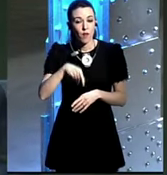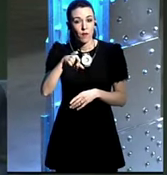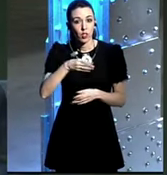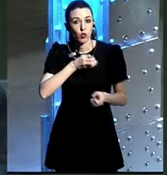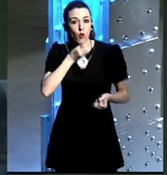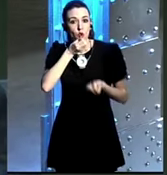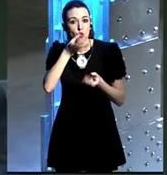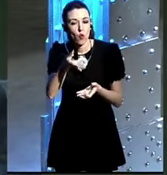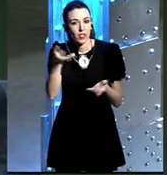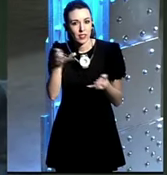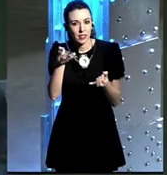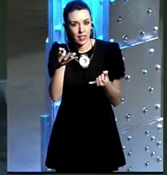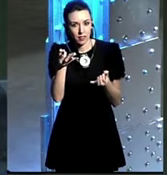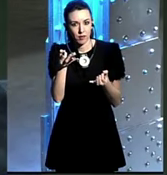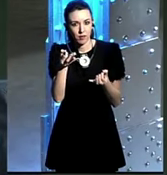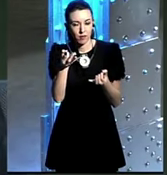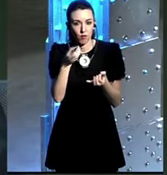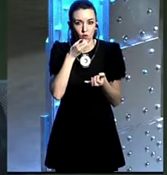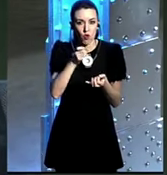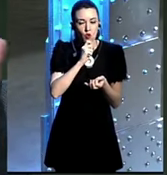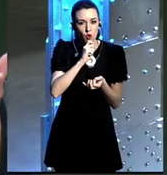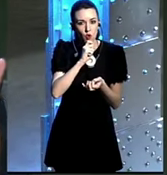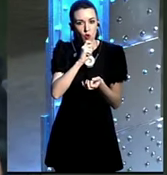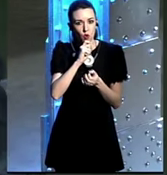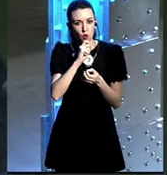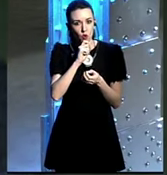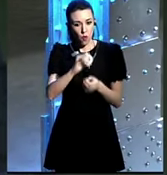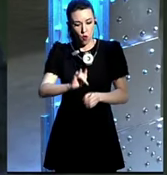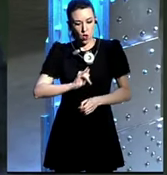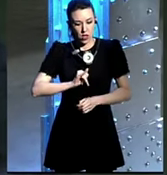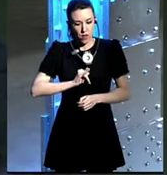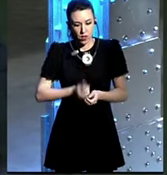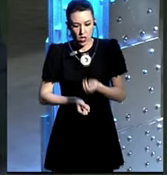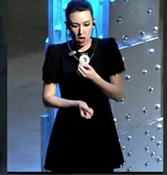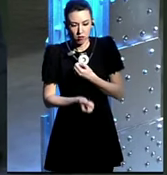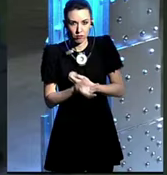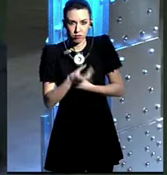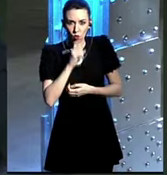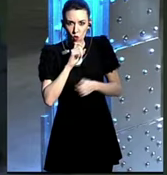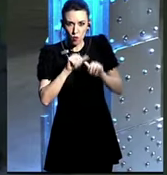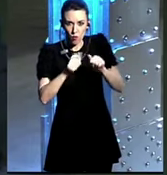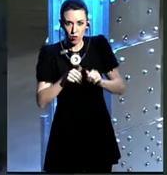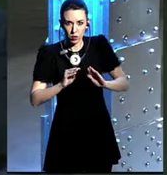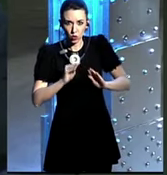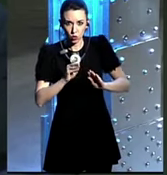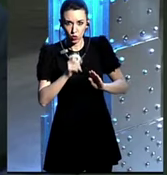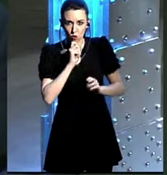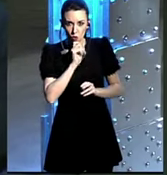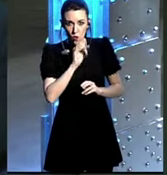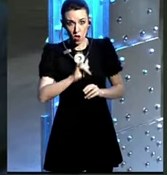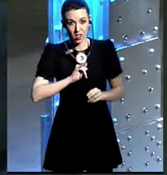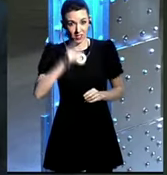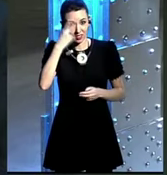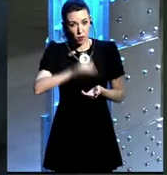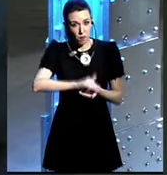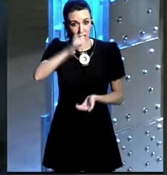cuenta es cómo se forma más o menos nuestra identidad. Nuestra identidad suele venir en el sentido vertical, porque